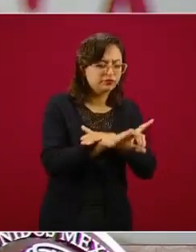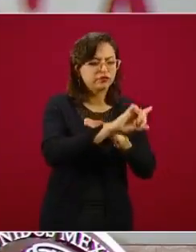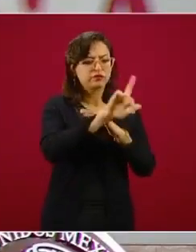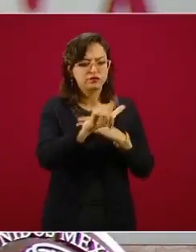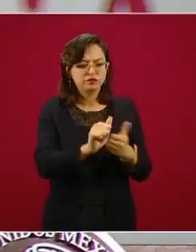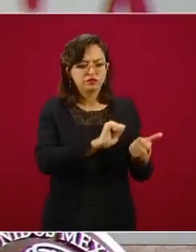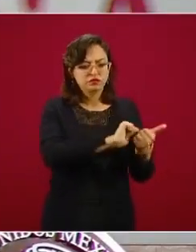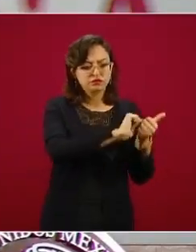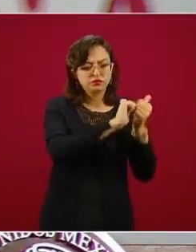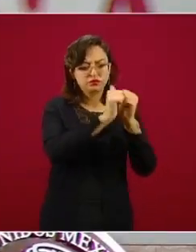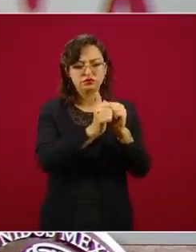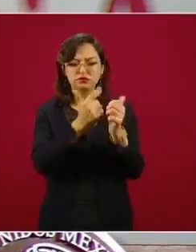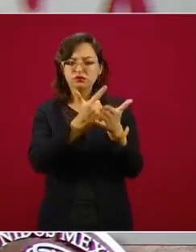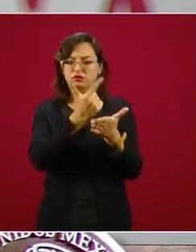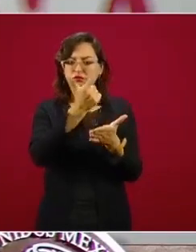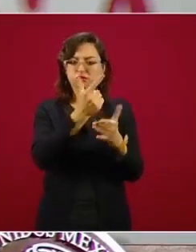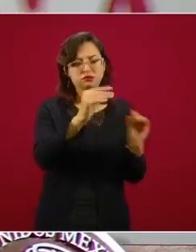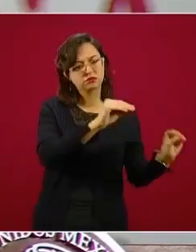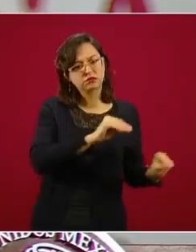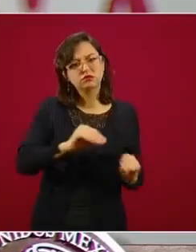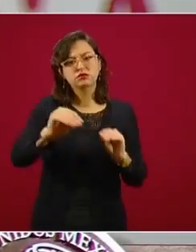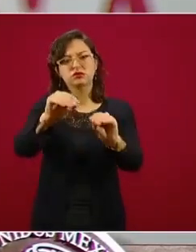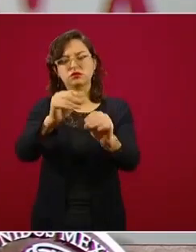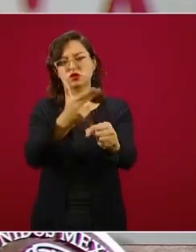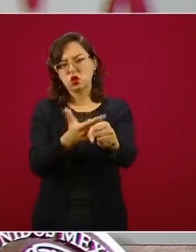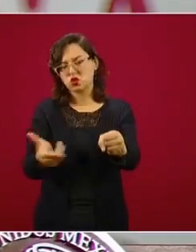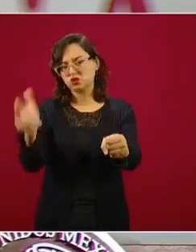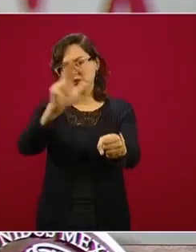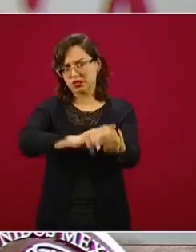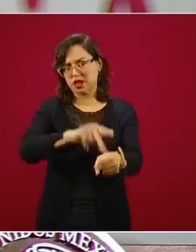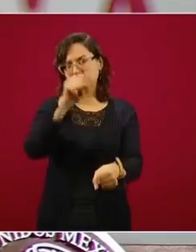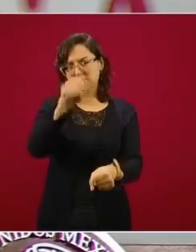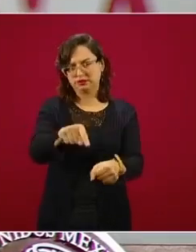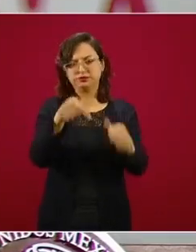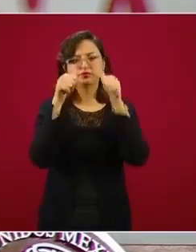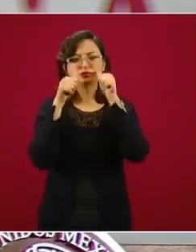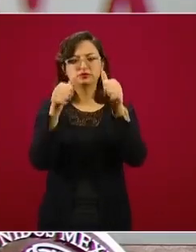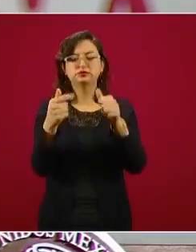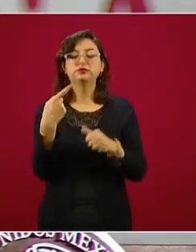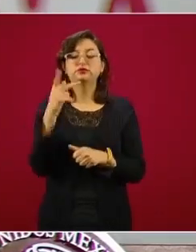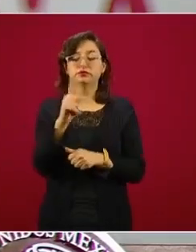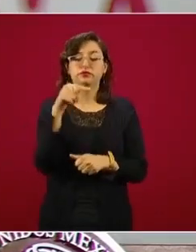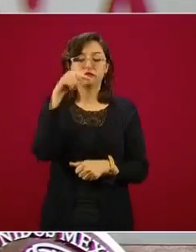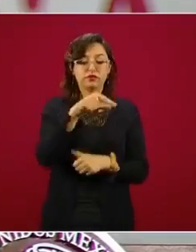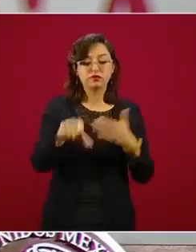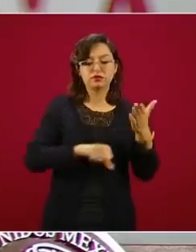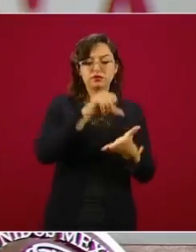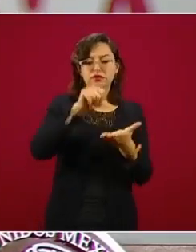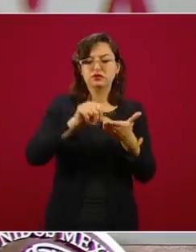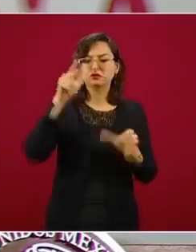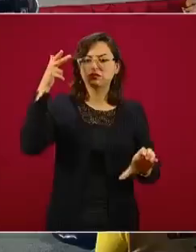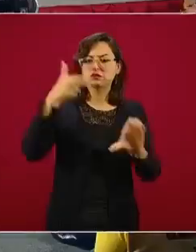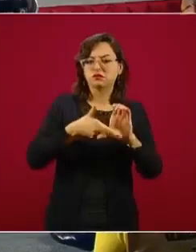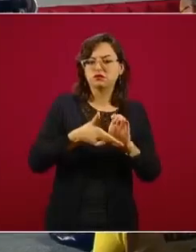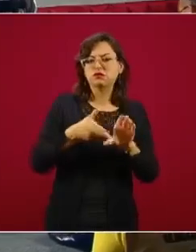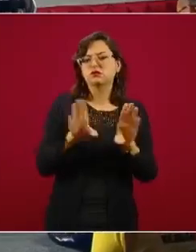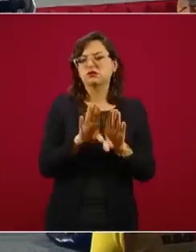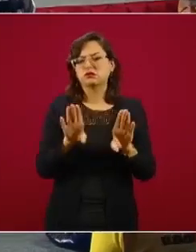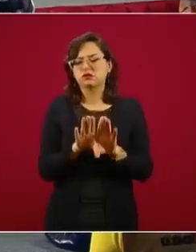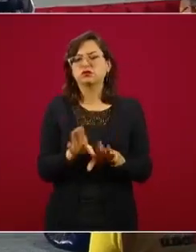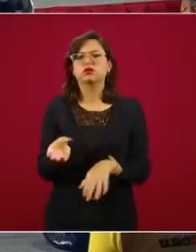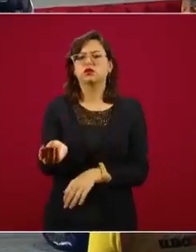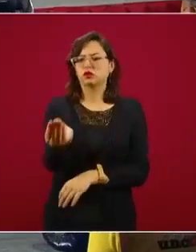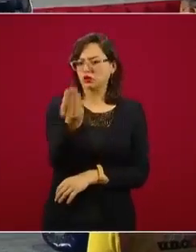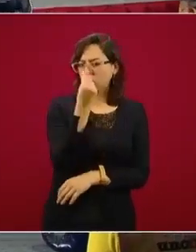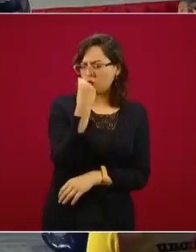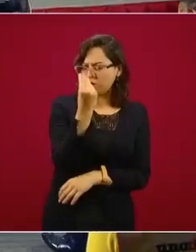para atenderlos. Es un centro de aislamiento donde se les va a dar a las personas pues alimentación, el